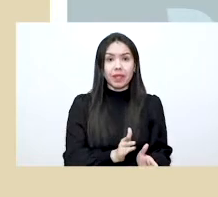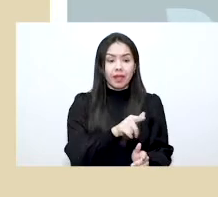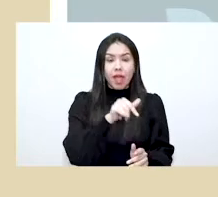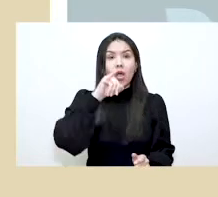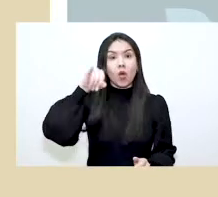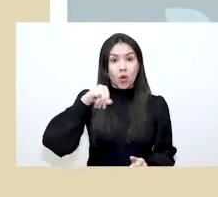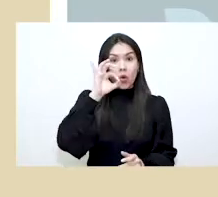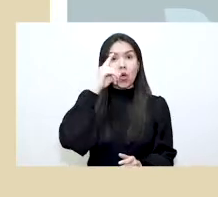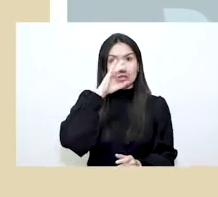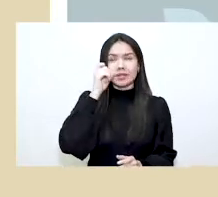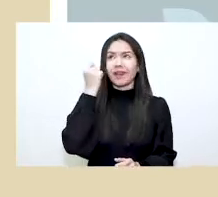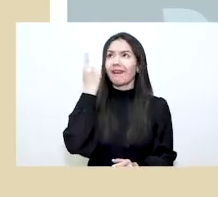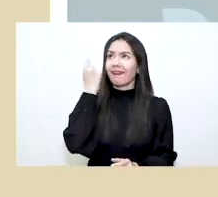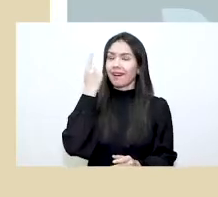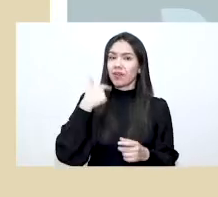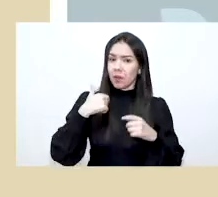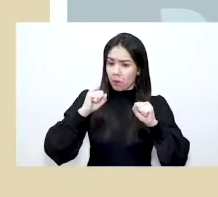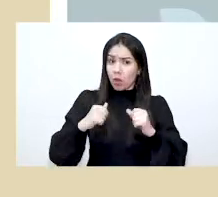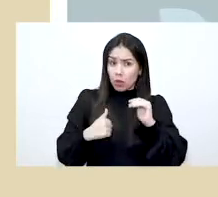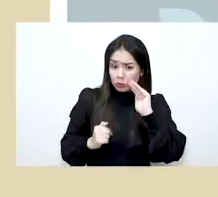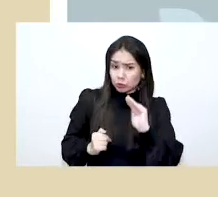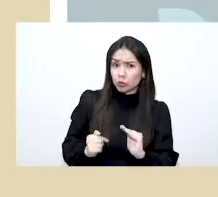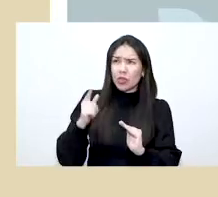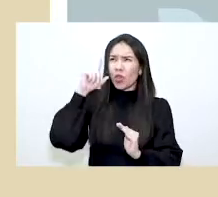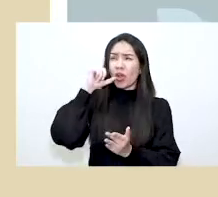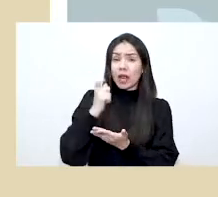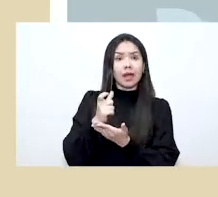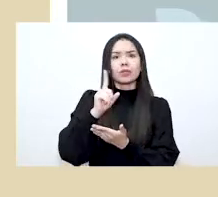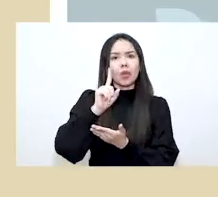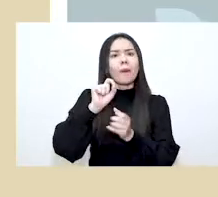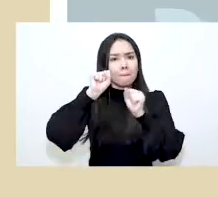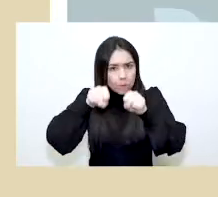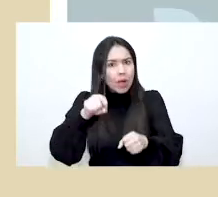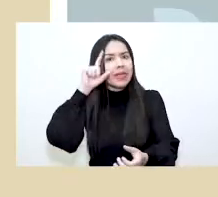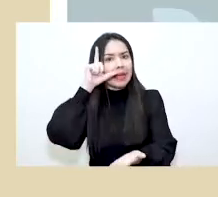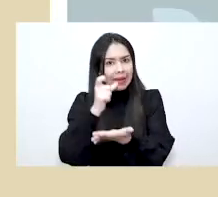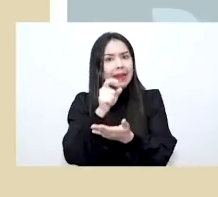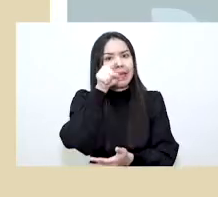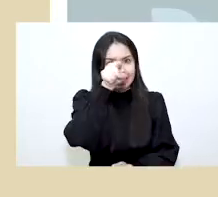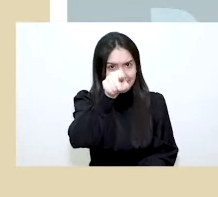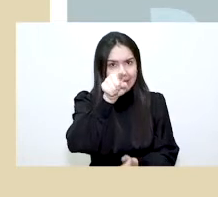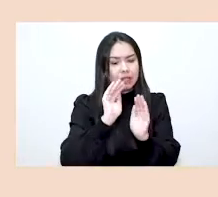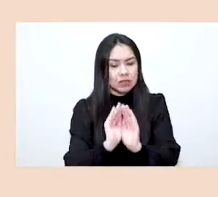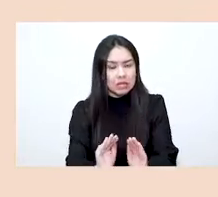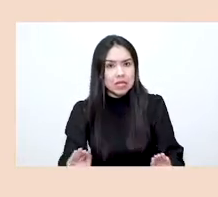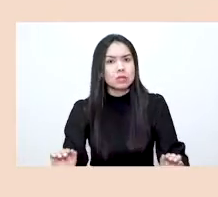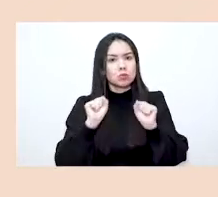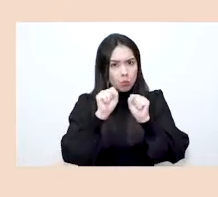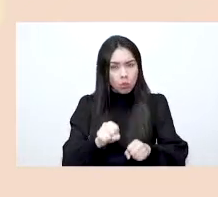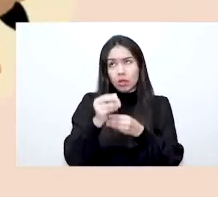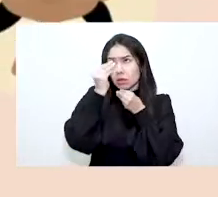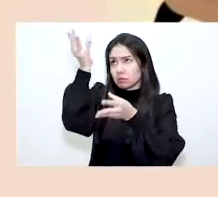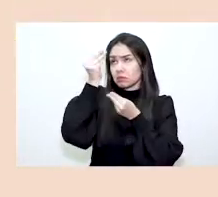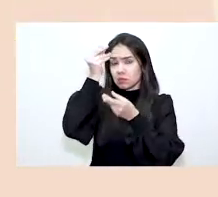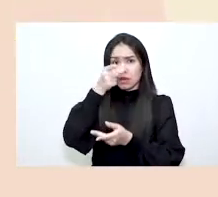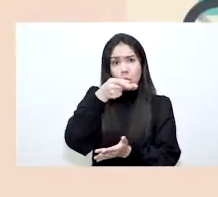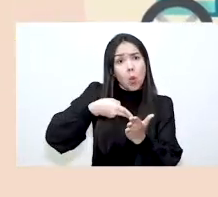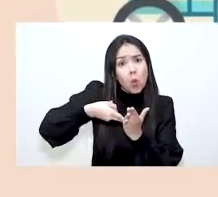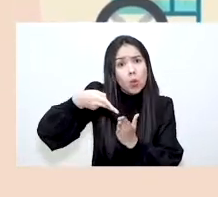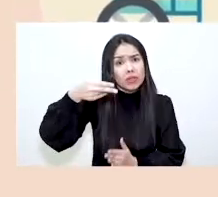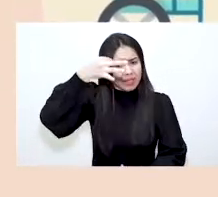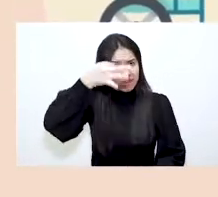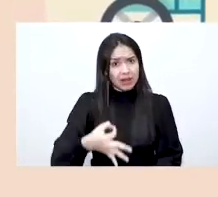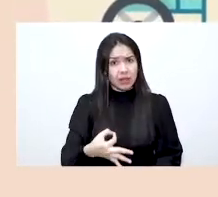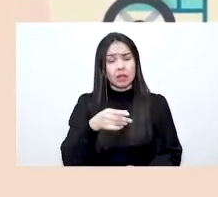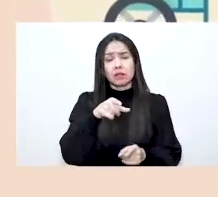ser escuchados y a que les crean aunque sean pequeños. José sabe ahora que pueden hablar en su idioma, que los